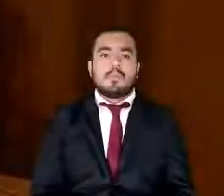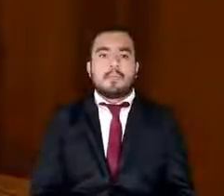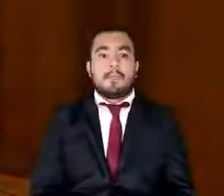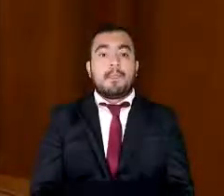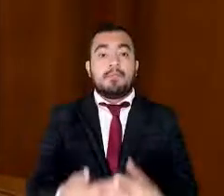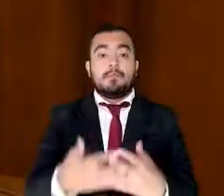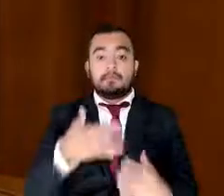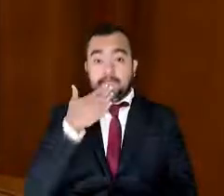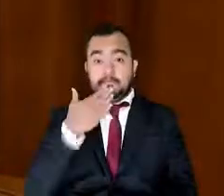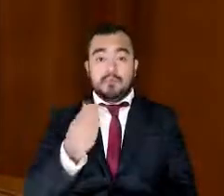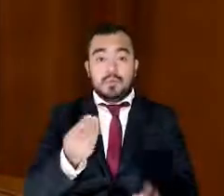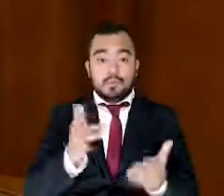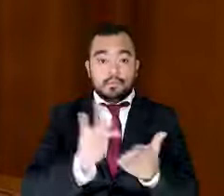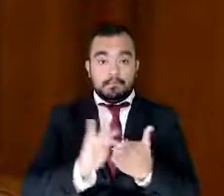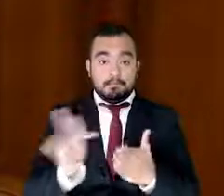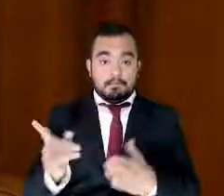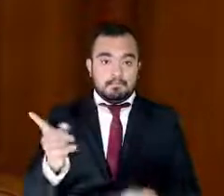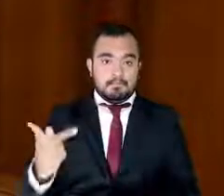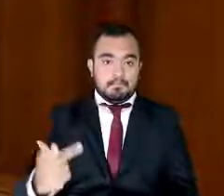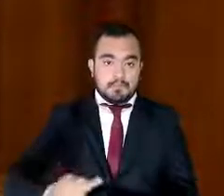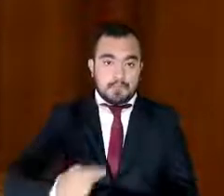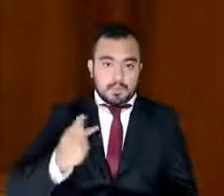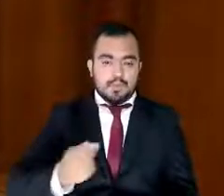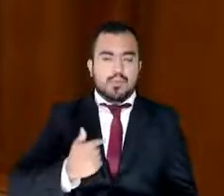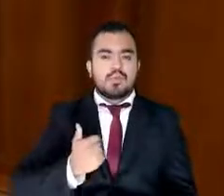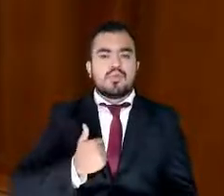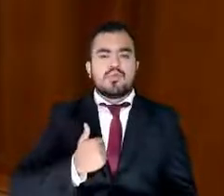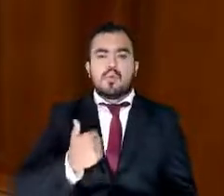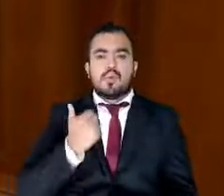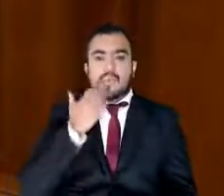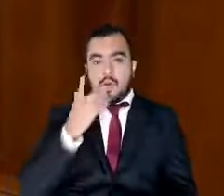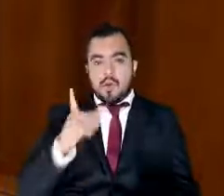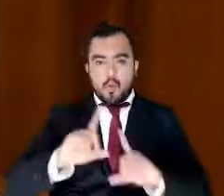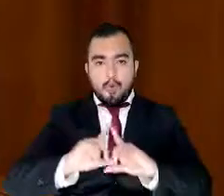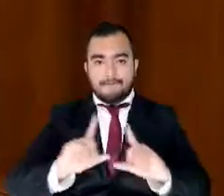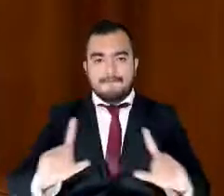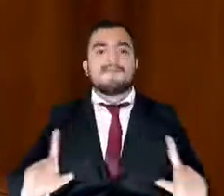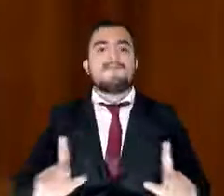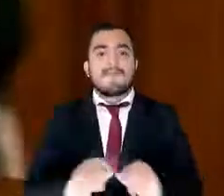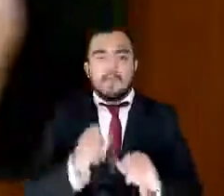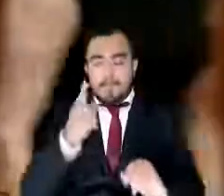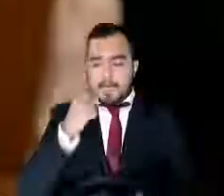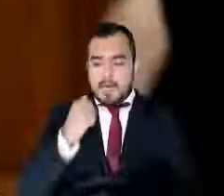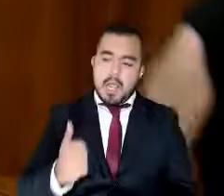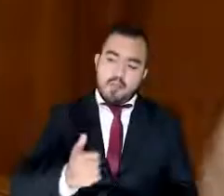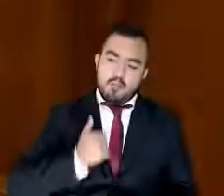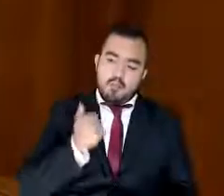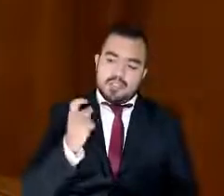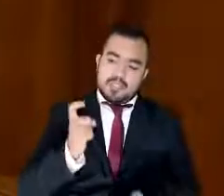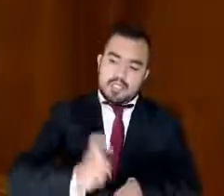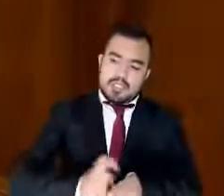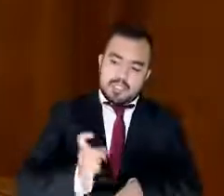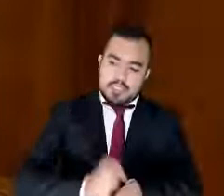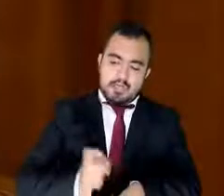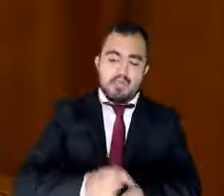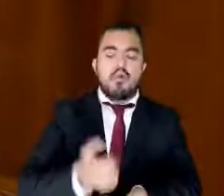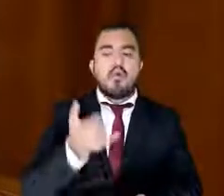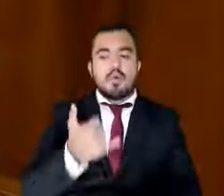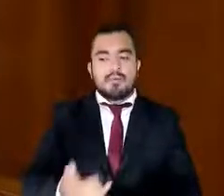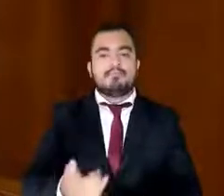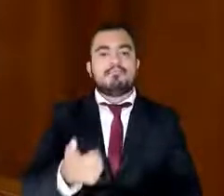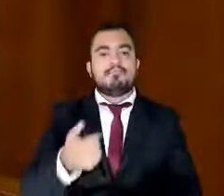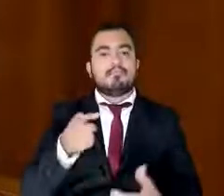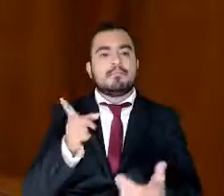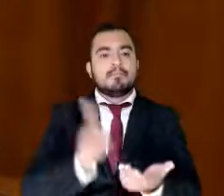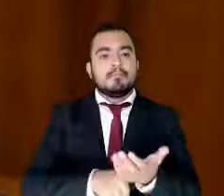Bueno, muchas gracias por las preguntas. Trataré de ser muy breve para aprovechar el tiempo y el formato y trataré también de